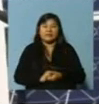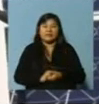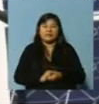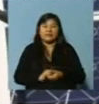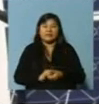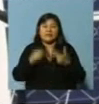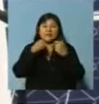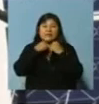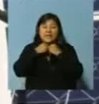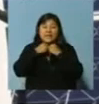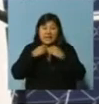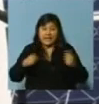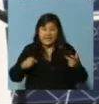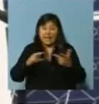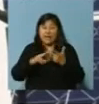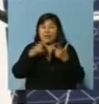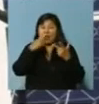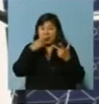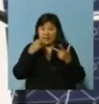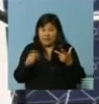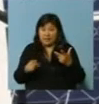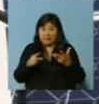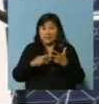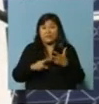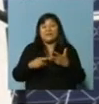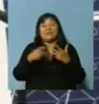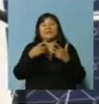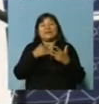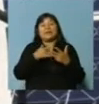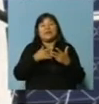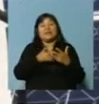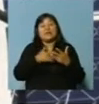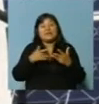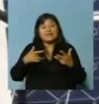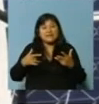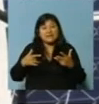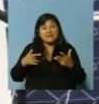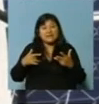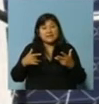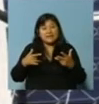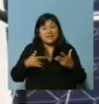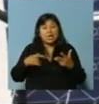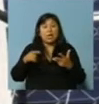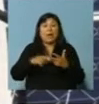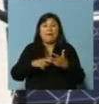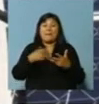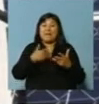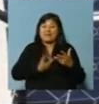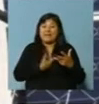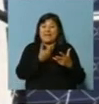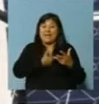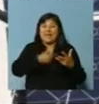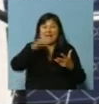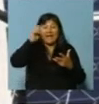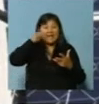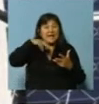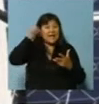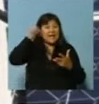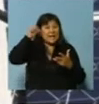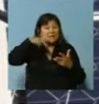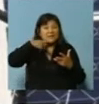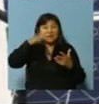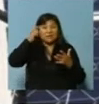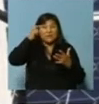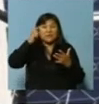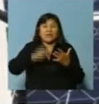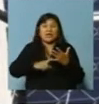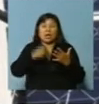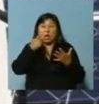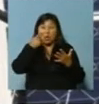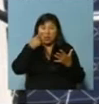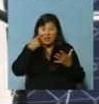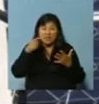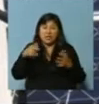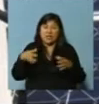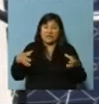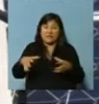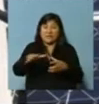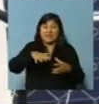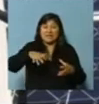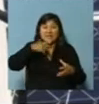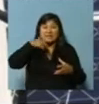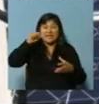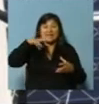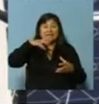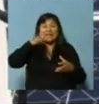Señor secretario de Energía, señor presidente de GEMSE, señor comisionado municipal de Santa Catalina,